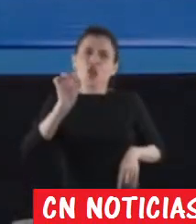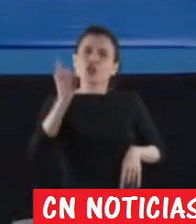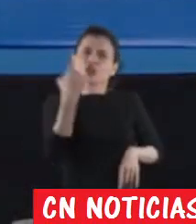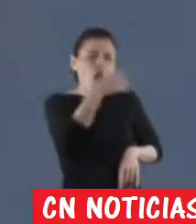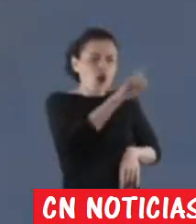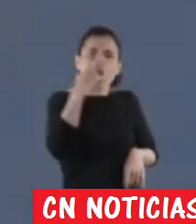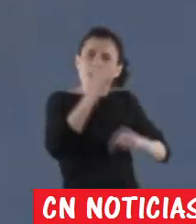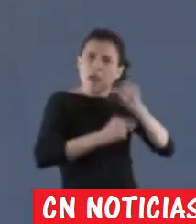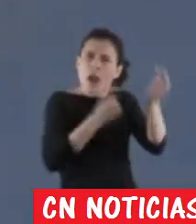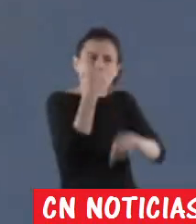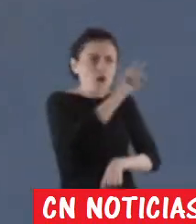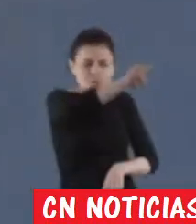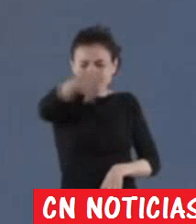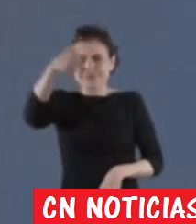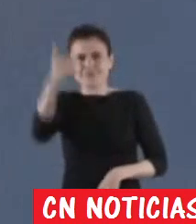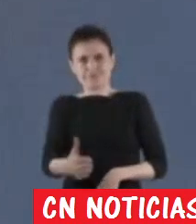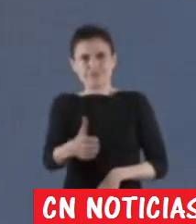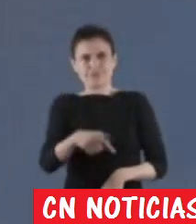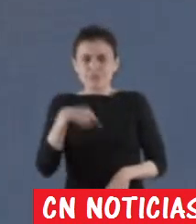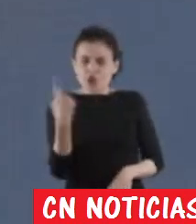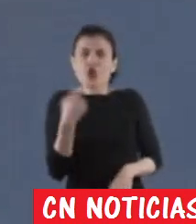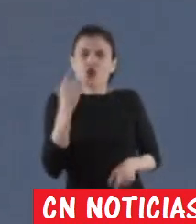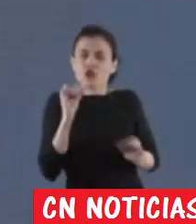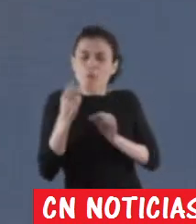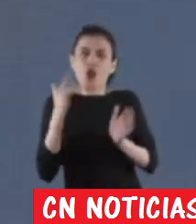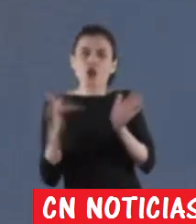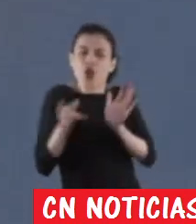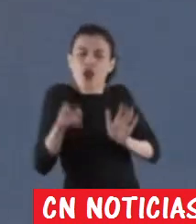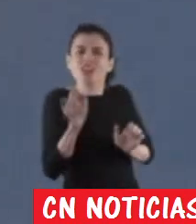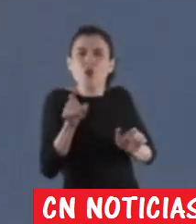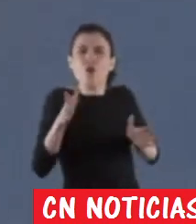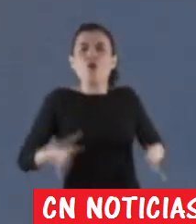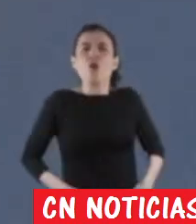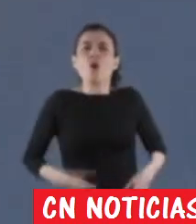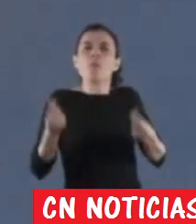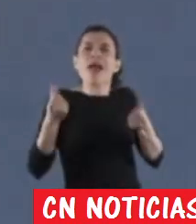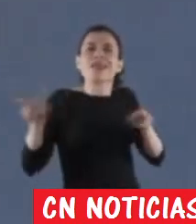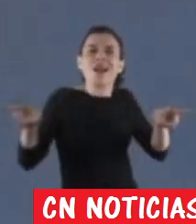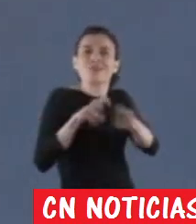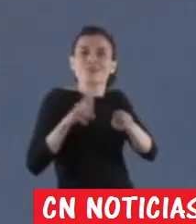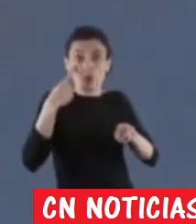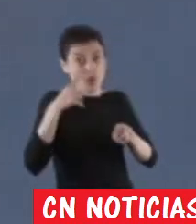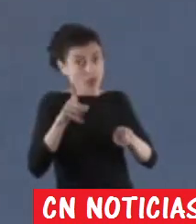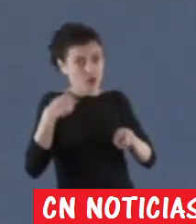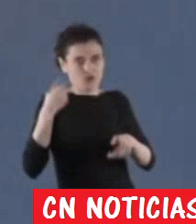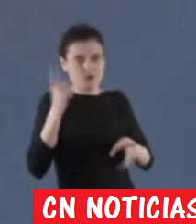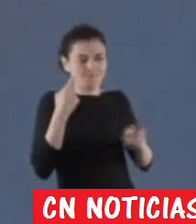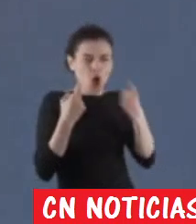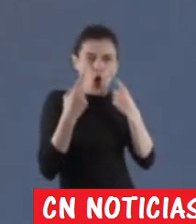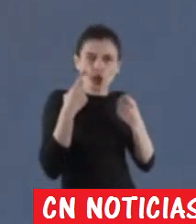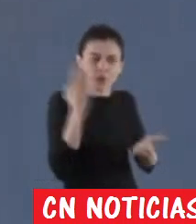solos, porque los vamos a tocar la fibra que más les duele, que es el bolsillo. Porque vamos a